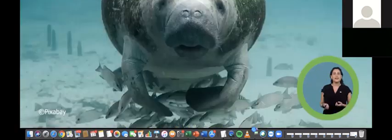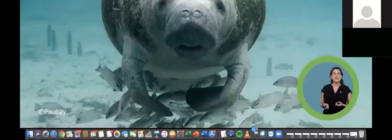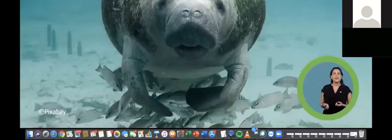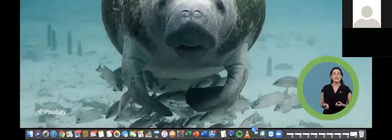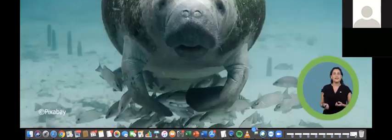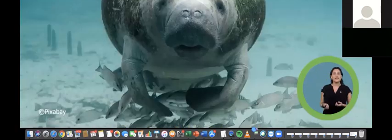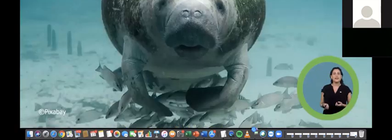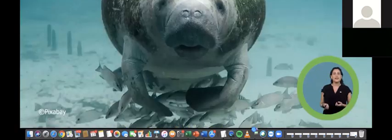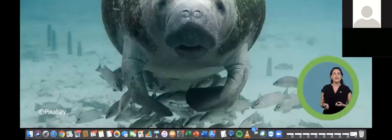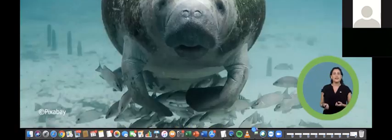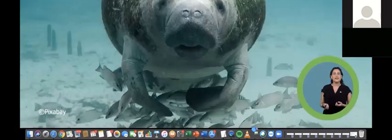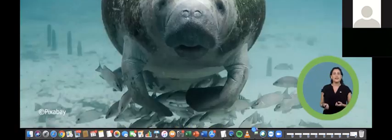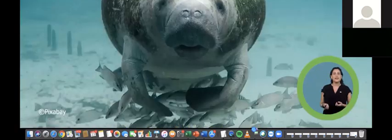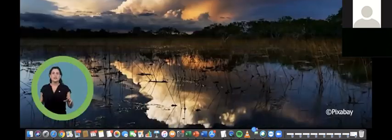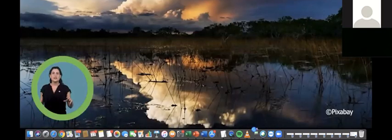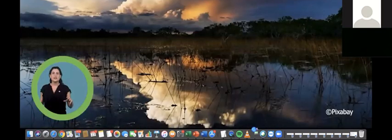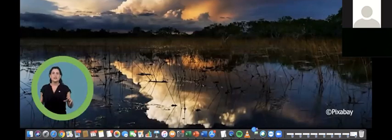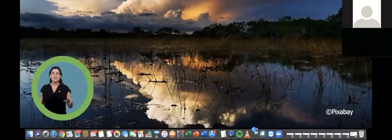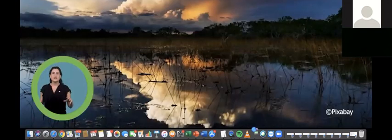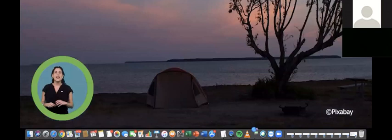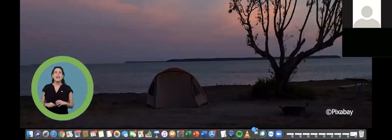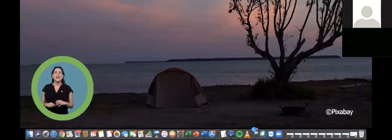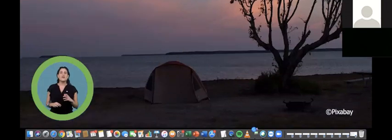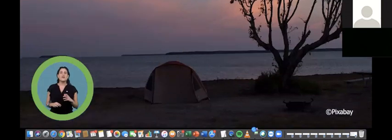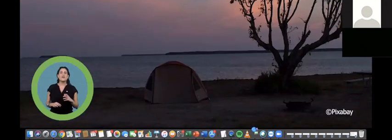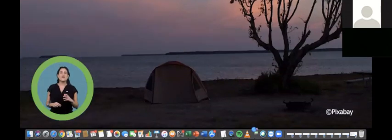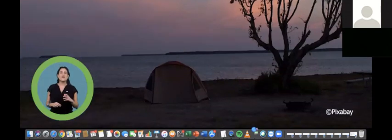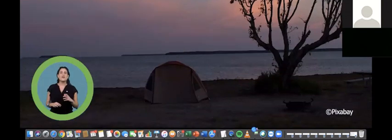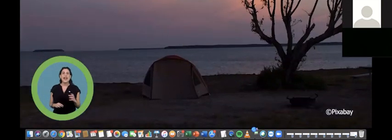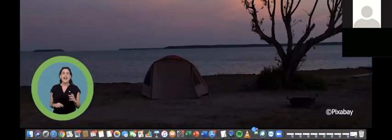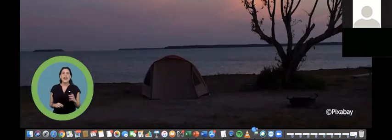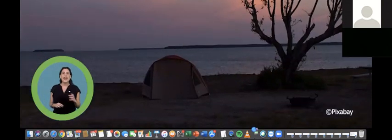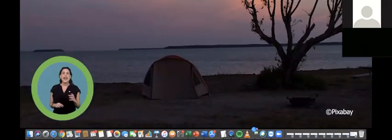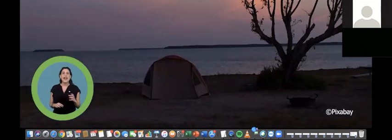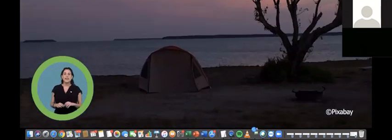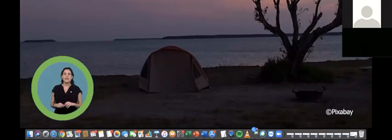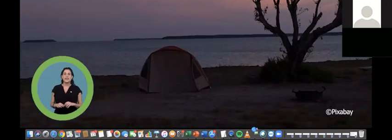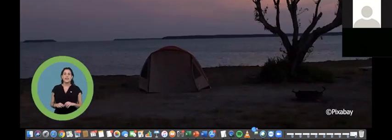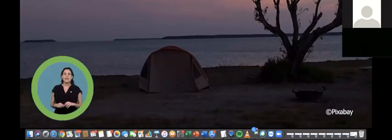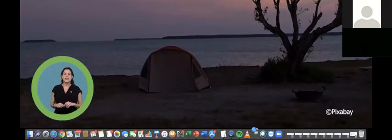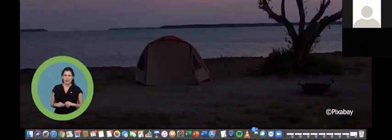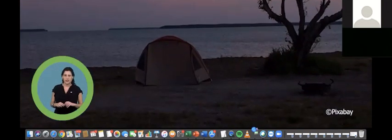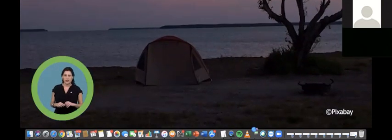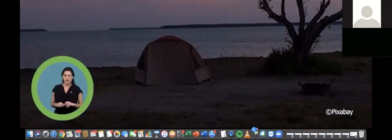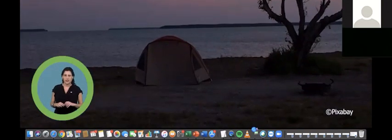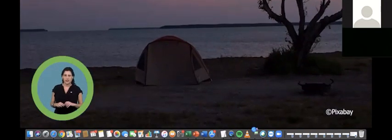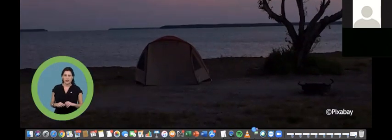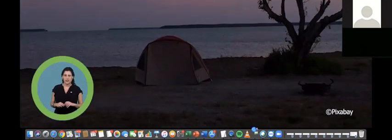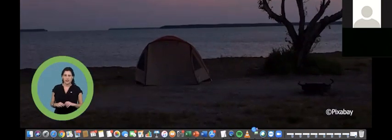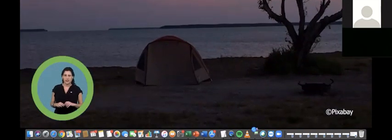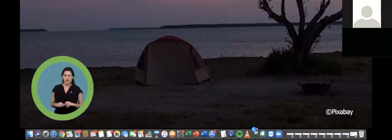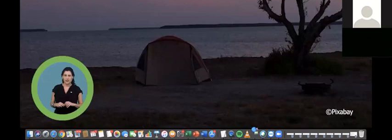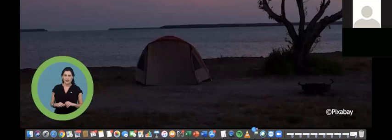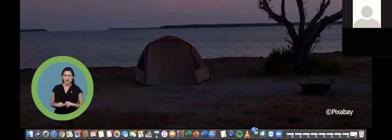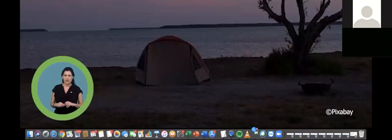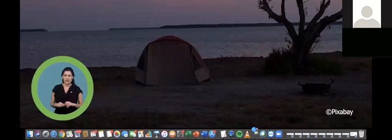millones de acres de superficie, el parque ofrece una gran cantidad de experiencias únicas. Puedes ver el atardecer en el punto más al sur